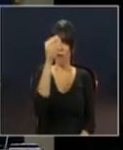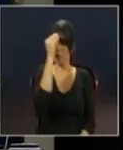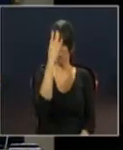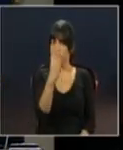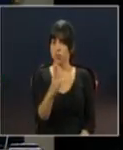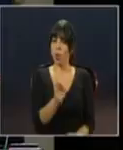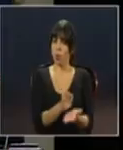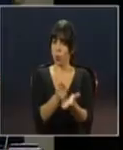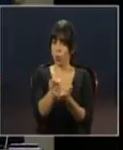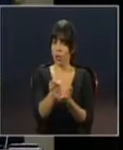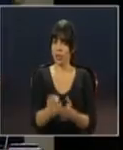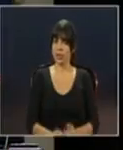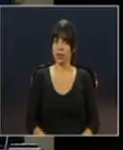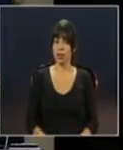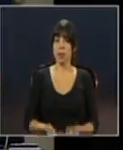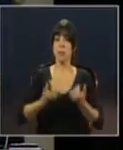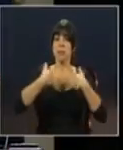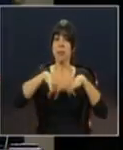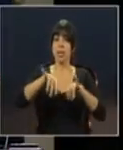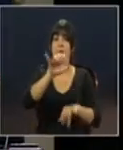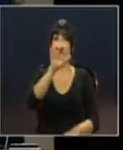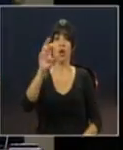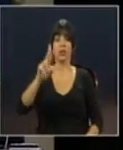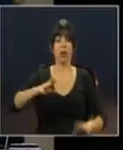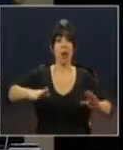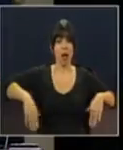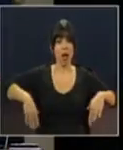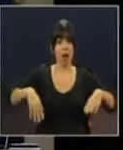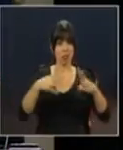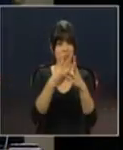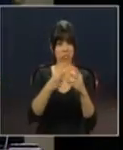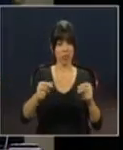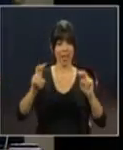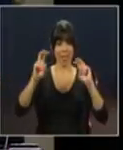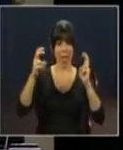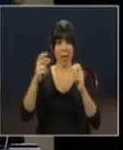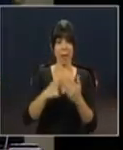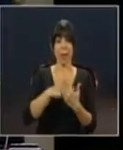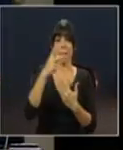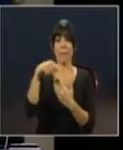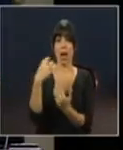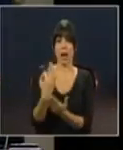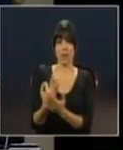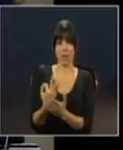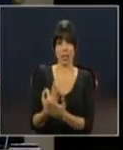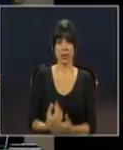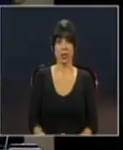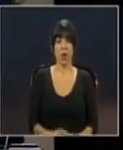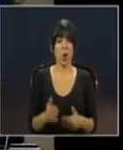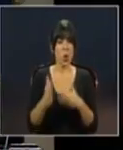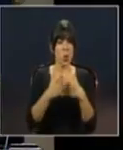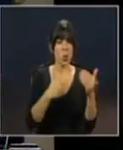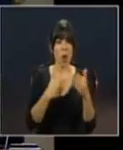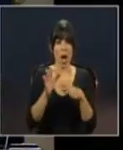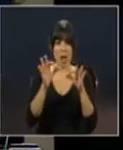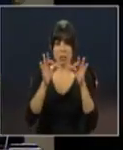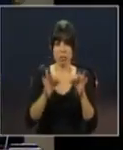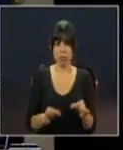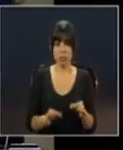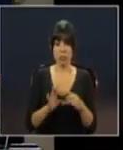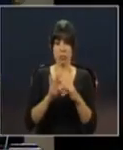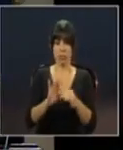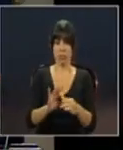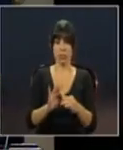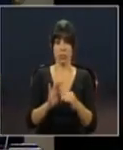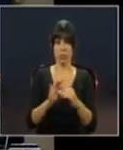toda franqueza que mientras Costa Rica no haya resuelto lo relativo al plan fiscal, cualquier decisión en torno